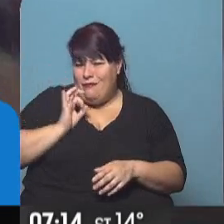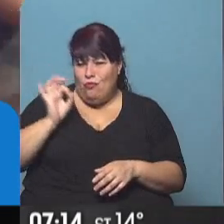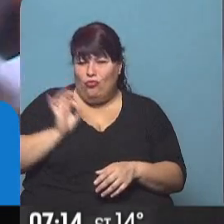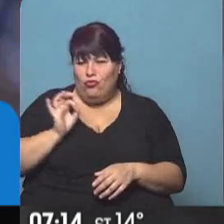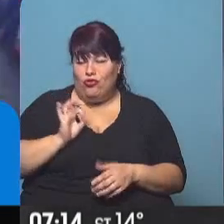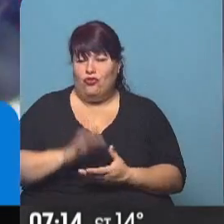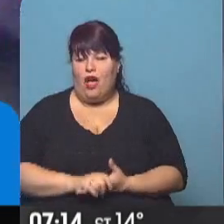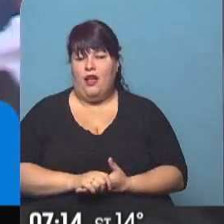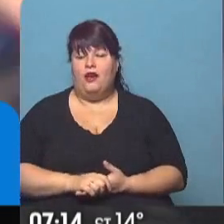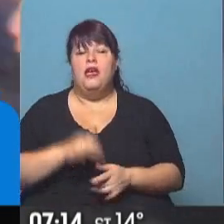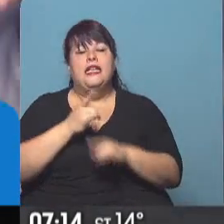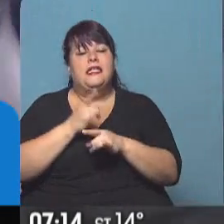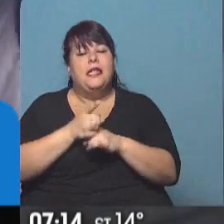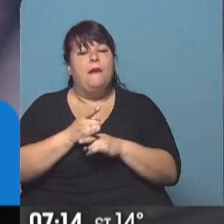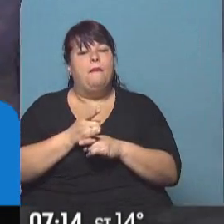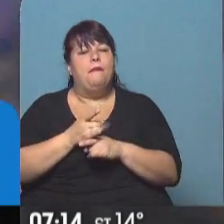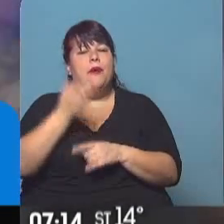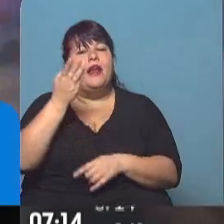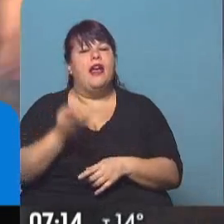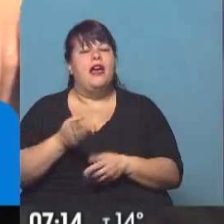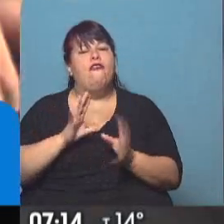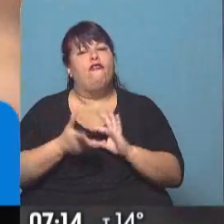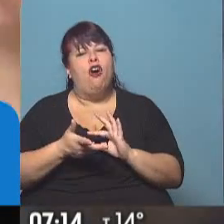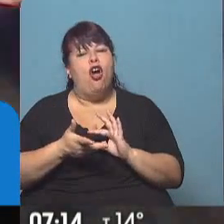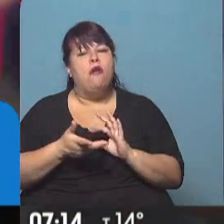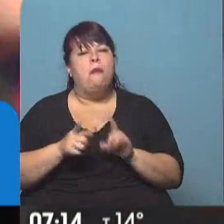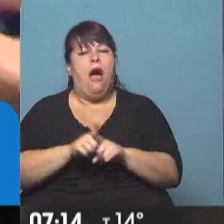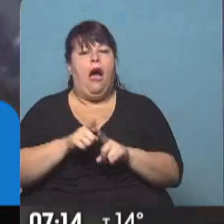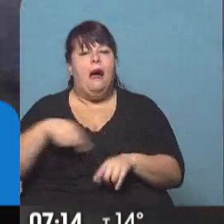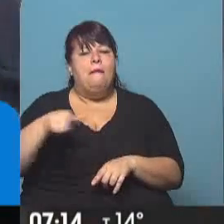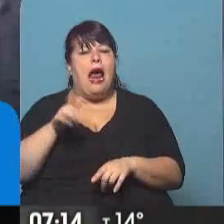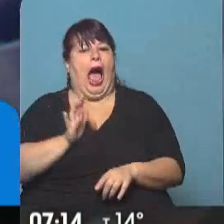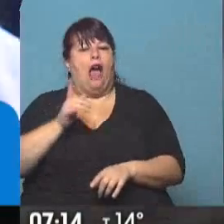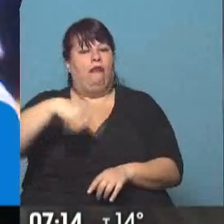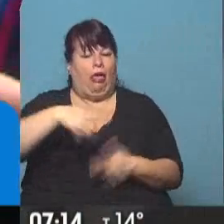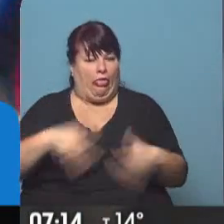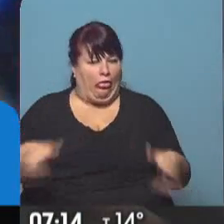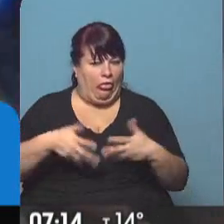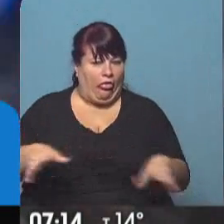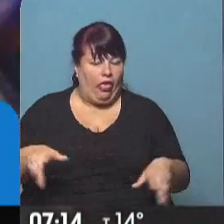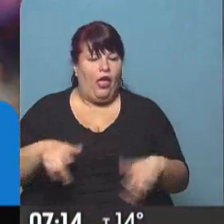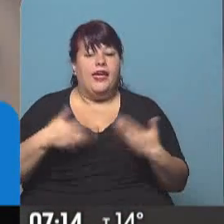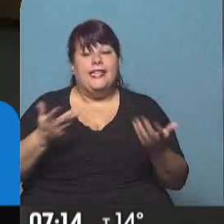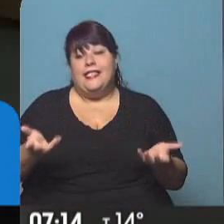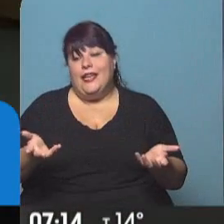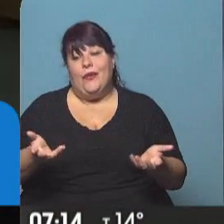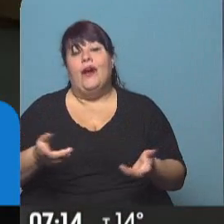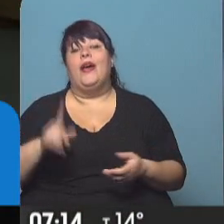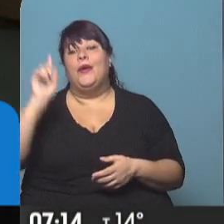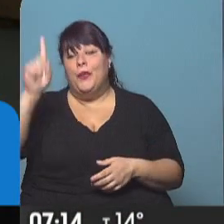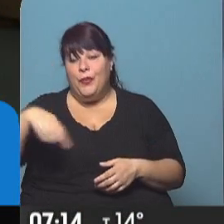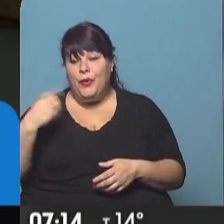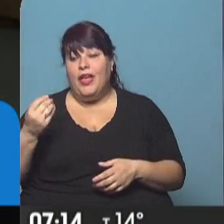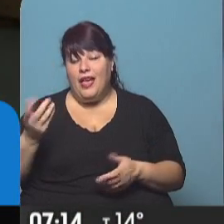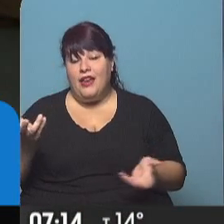años siempre hay todo tratando de asustar más que nada bueno y eso llevó a